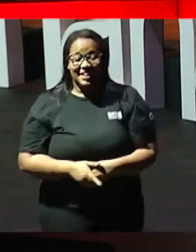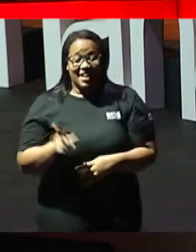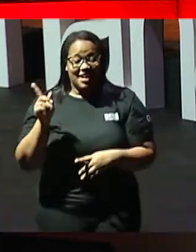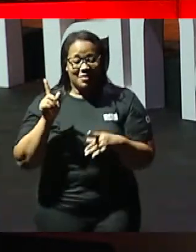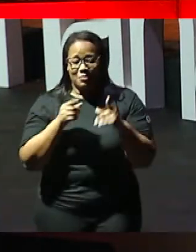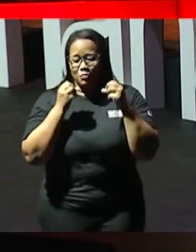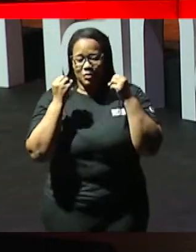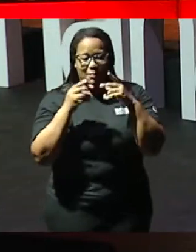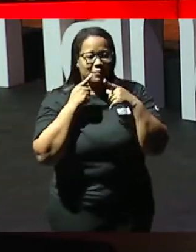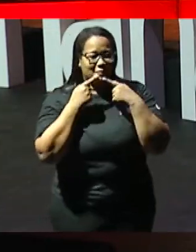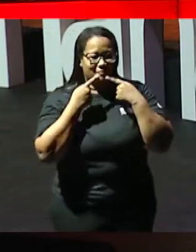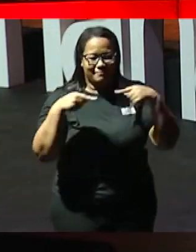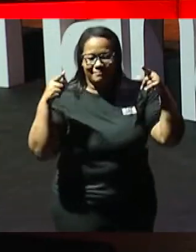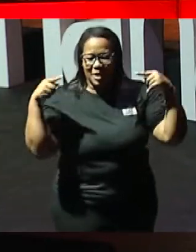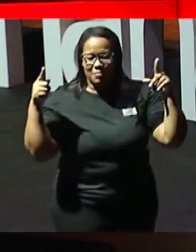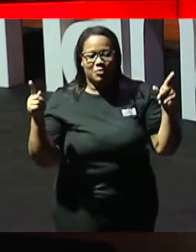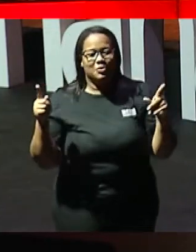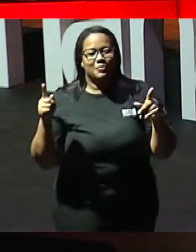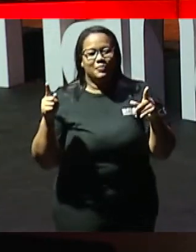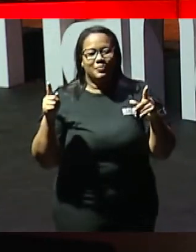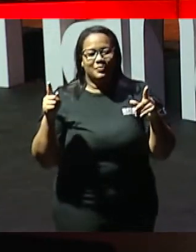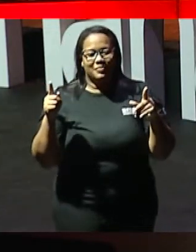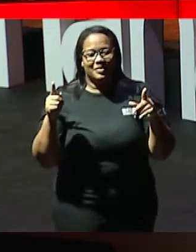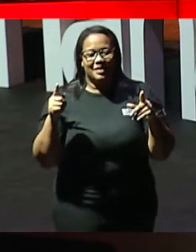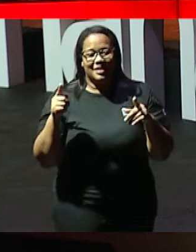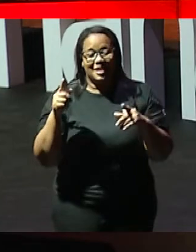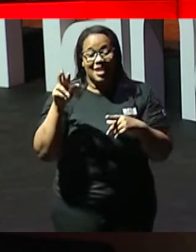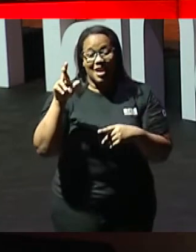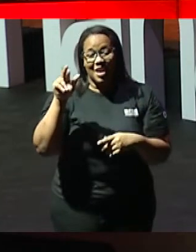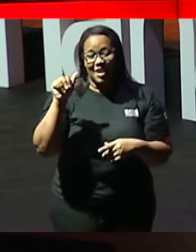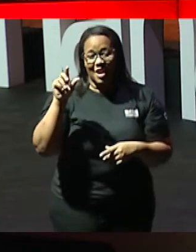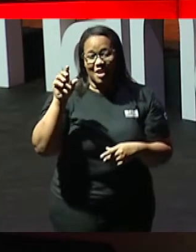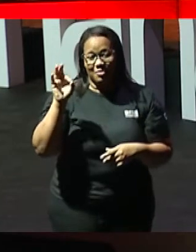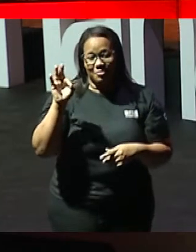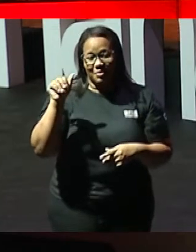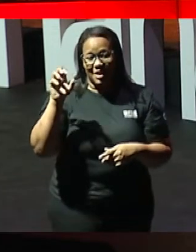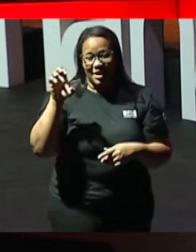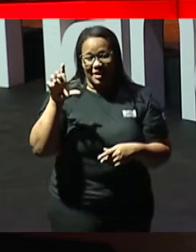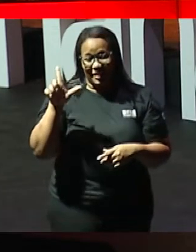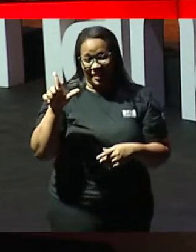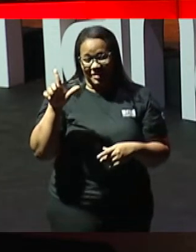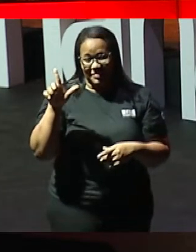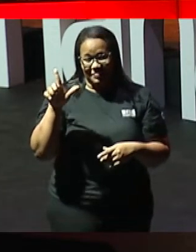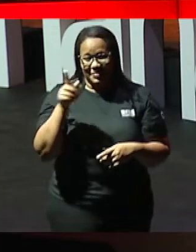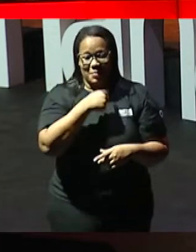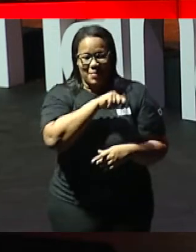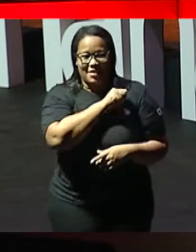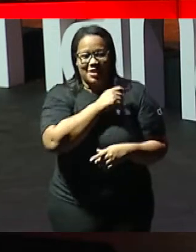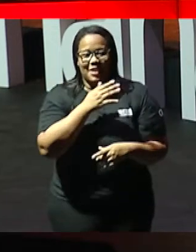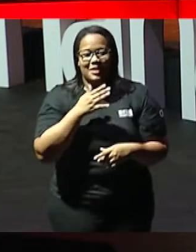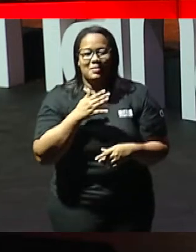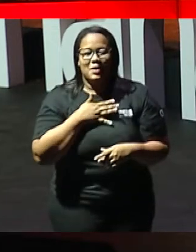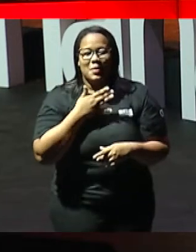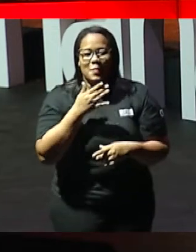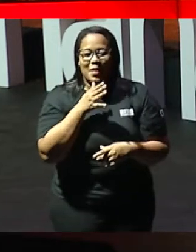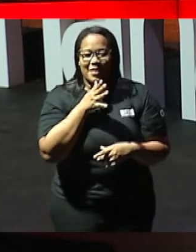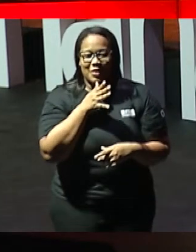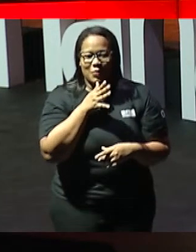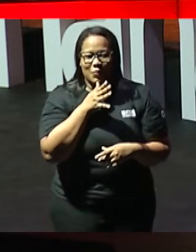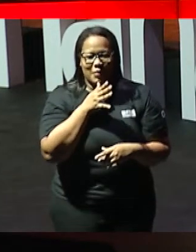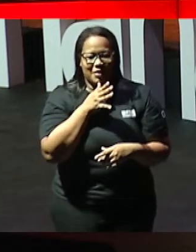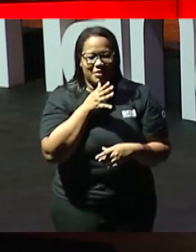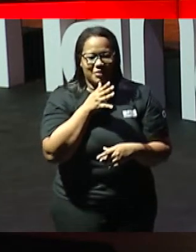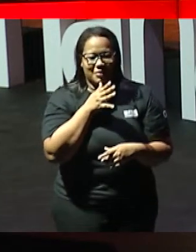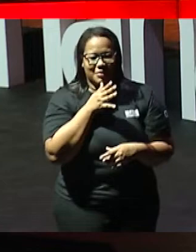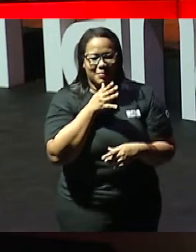bueno rafael de españa es mi padrino entonces es para que ustedes tengan una idea de la envergadura pero no se